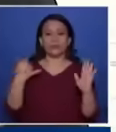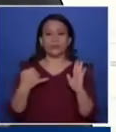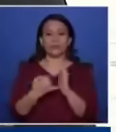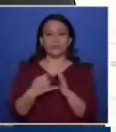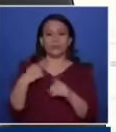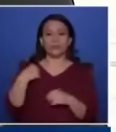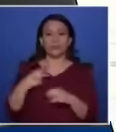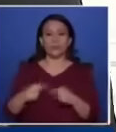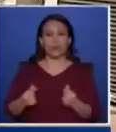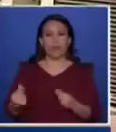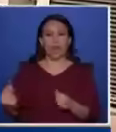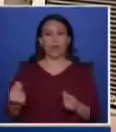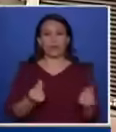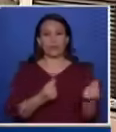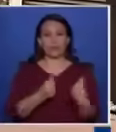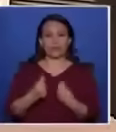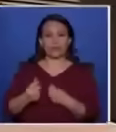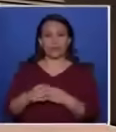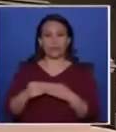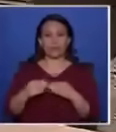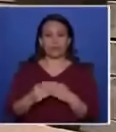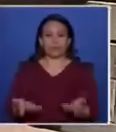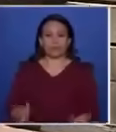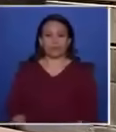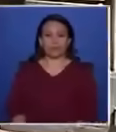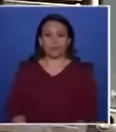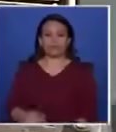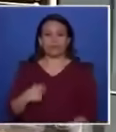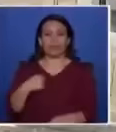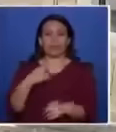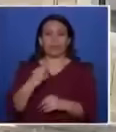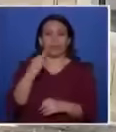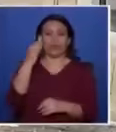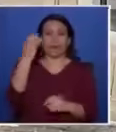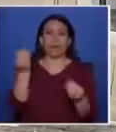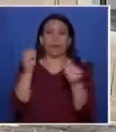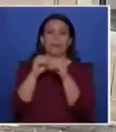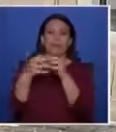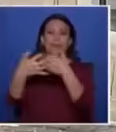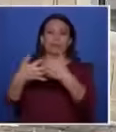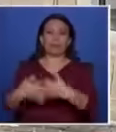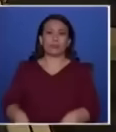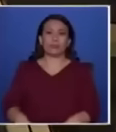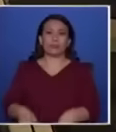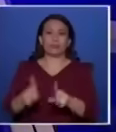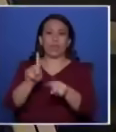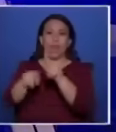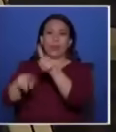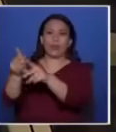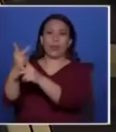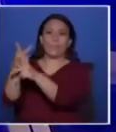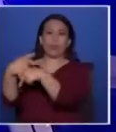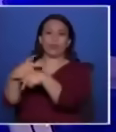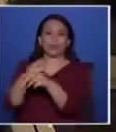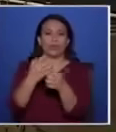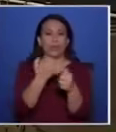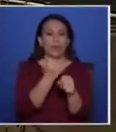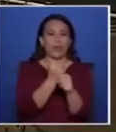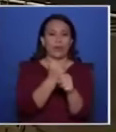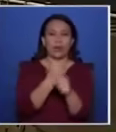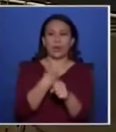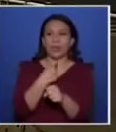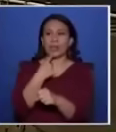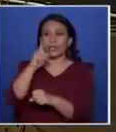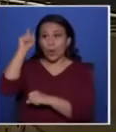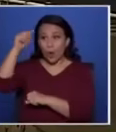y la dolarización. Los efectos empezarán a agravarse con el tiempo, aseguran los sectores productivos que esperan que el gobierno